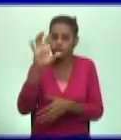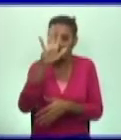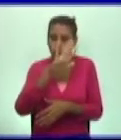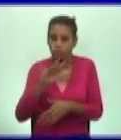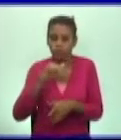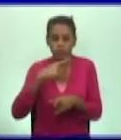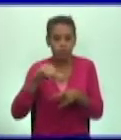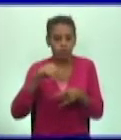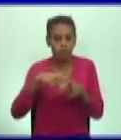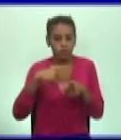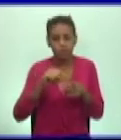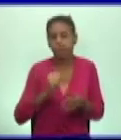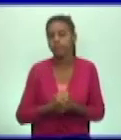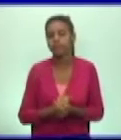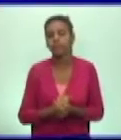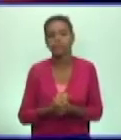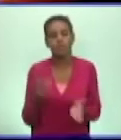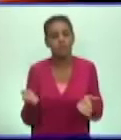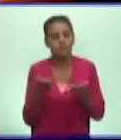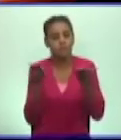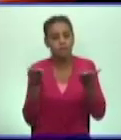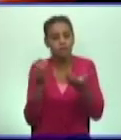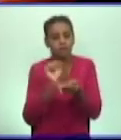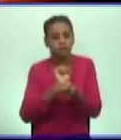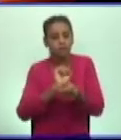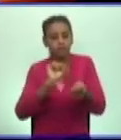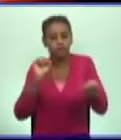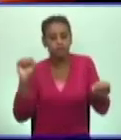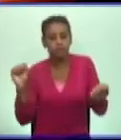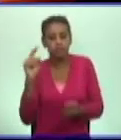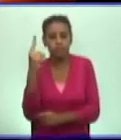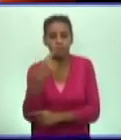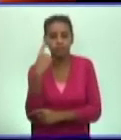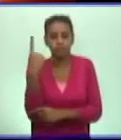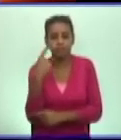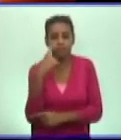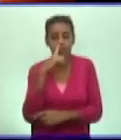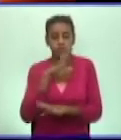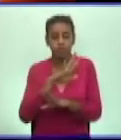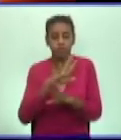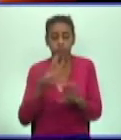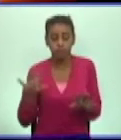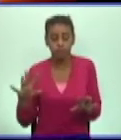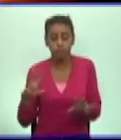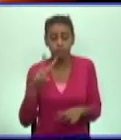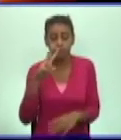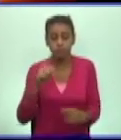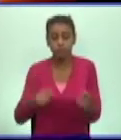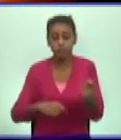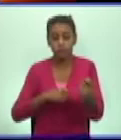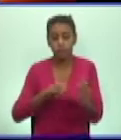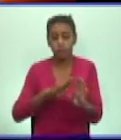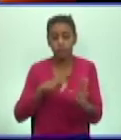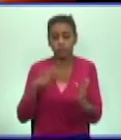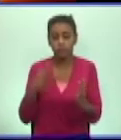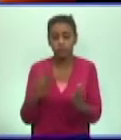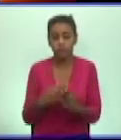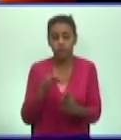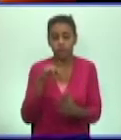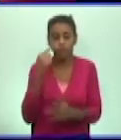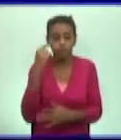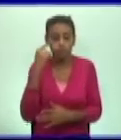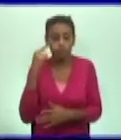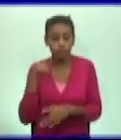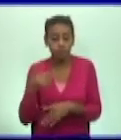al desarrollo de esos movimientos de liberación nacional una vez concluida la Segunda Guerra Mundial. Pero en el caso específico de Vietnam, les